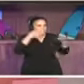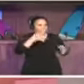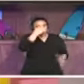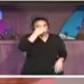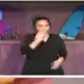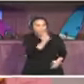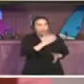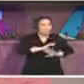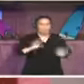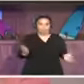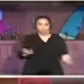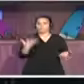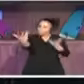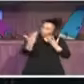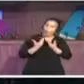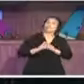dinero. Sigo aquí,